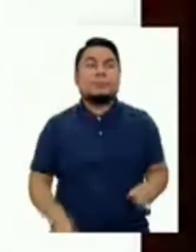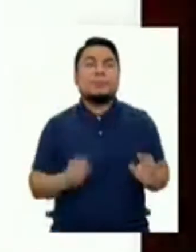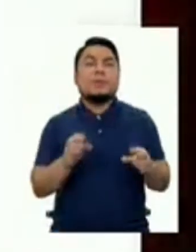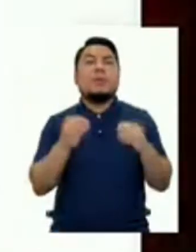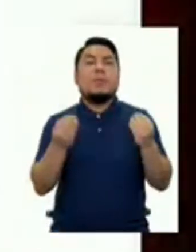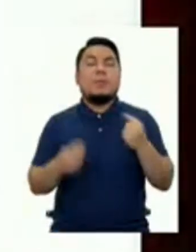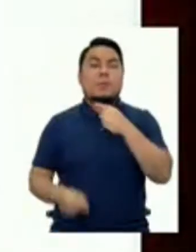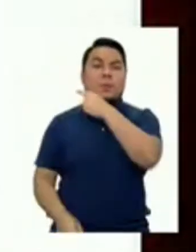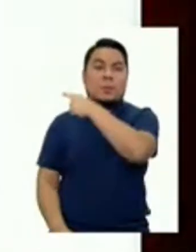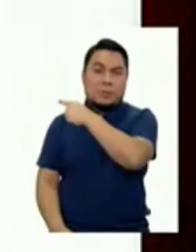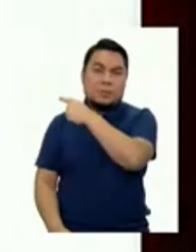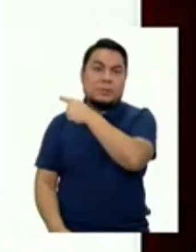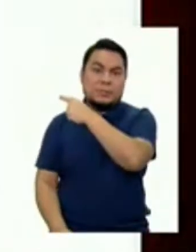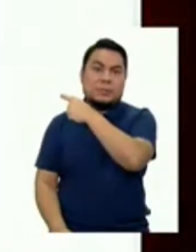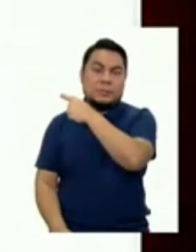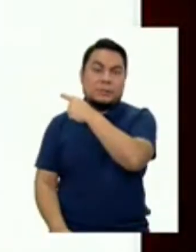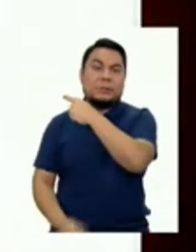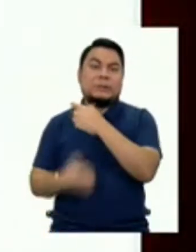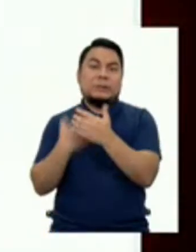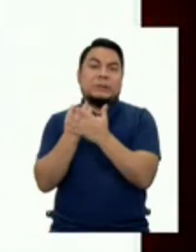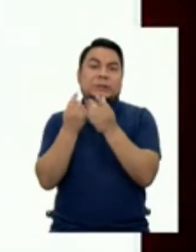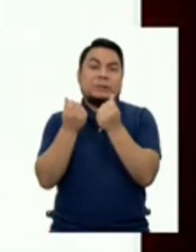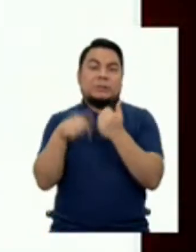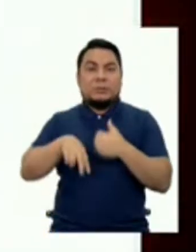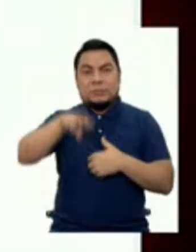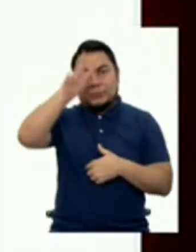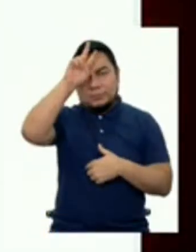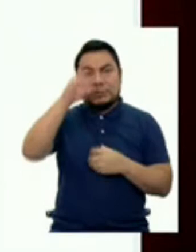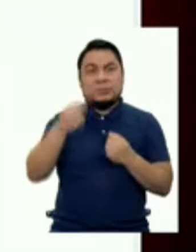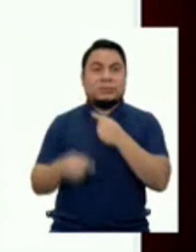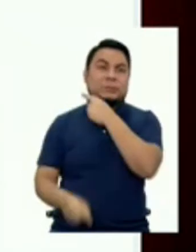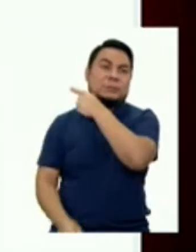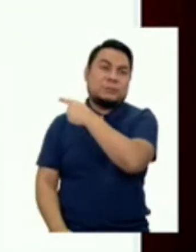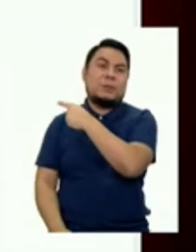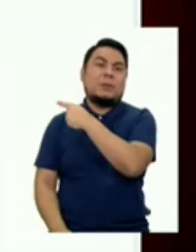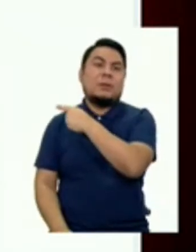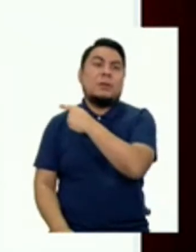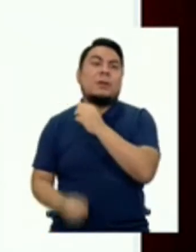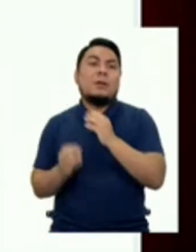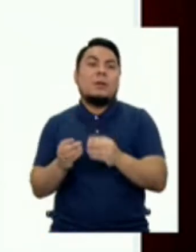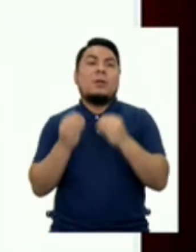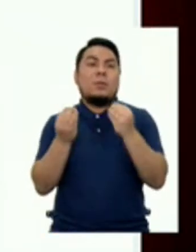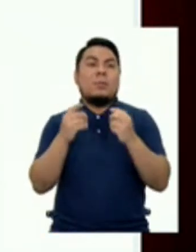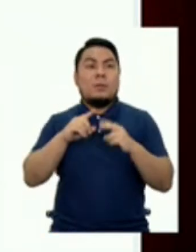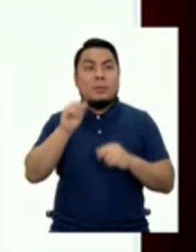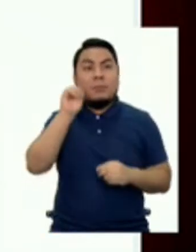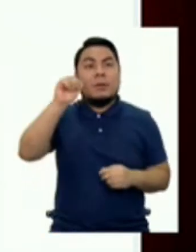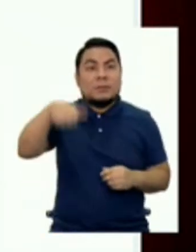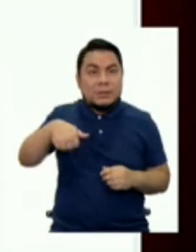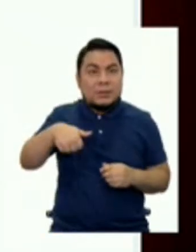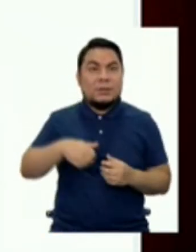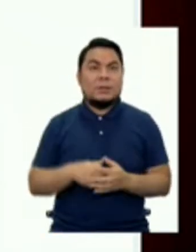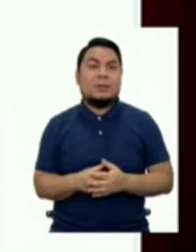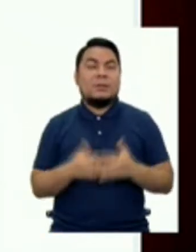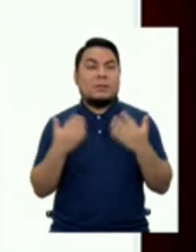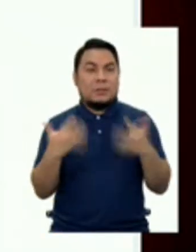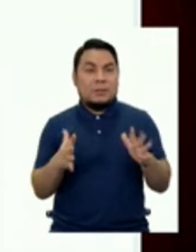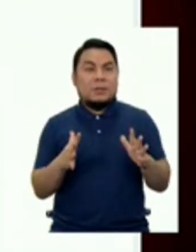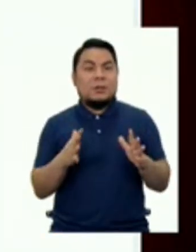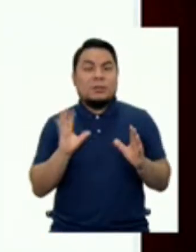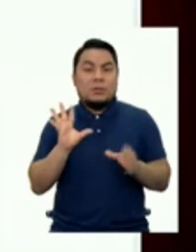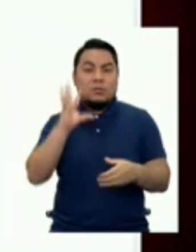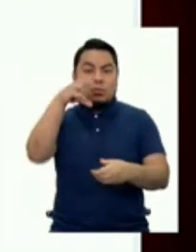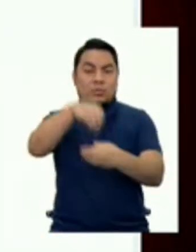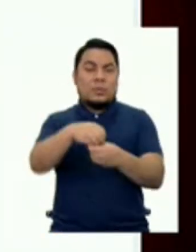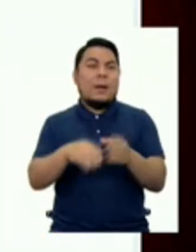situación económica del país, ¿no? Y cómo a partir de mañana vamos a